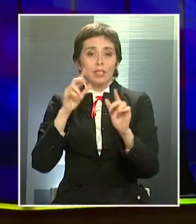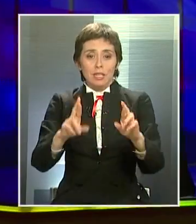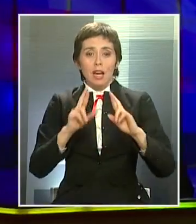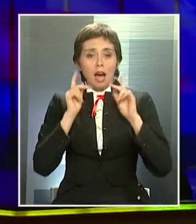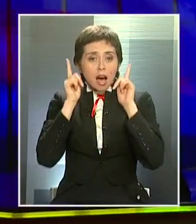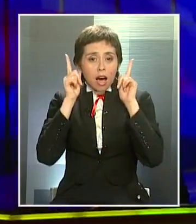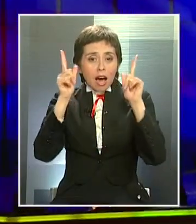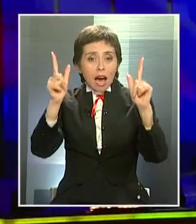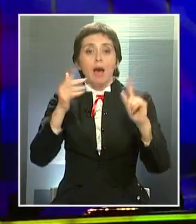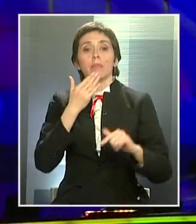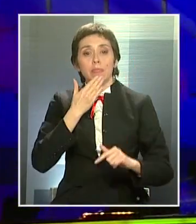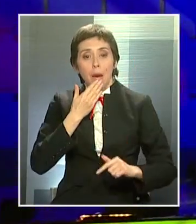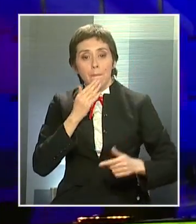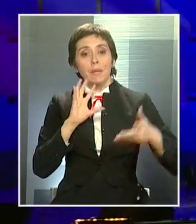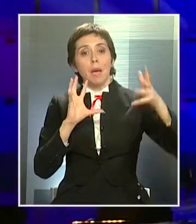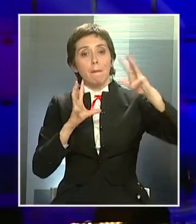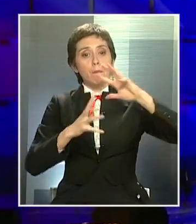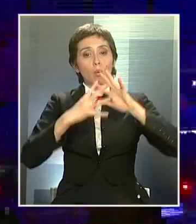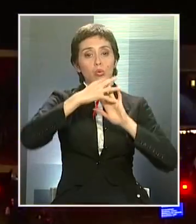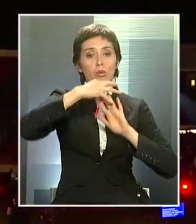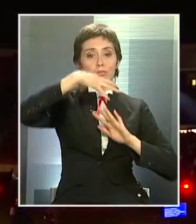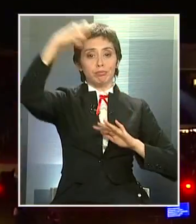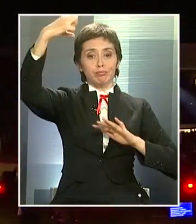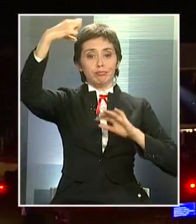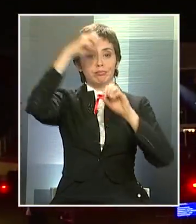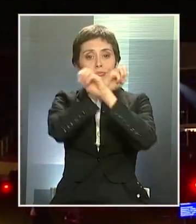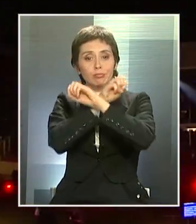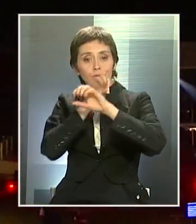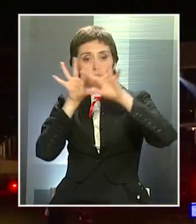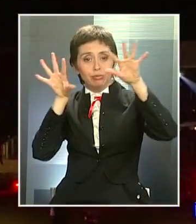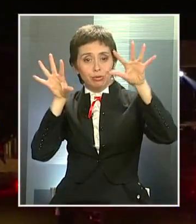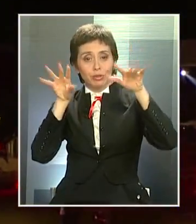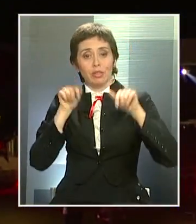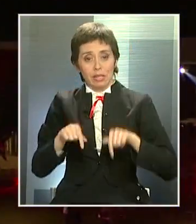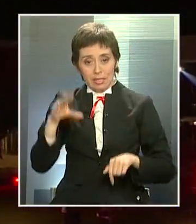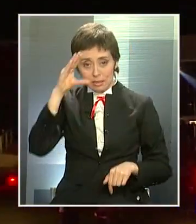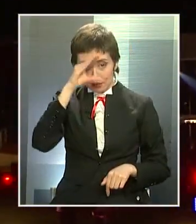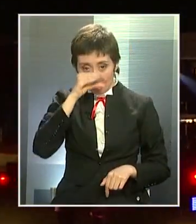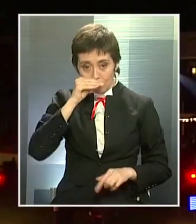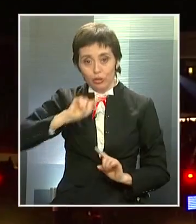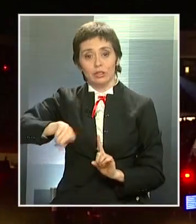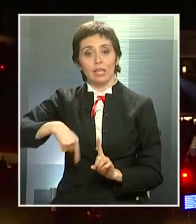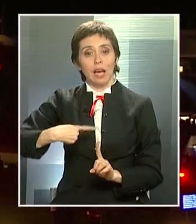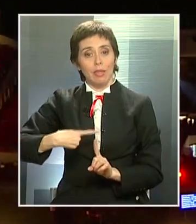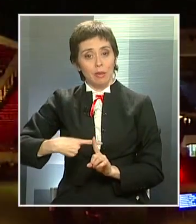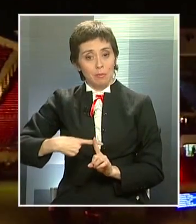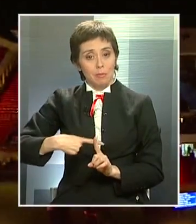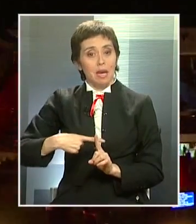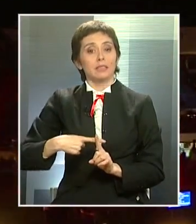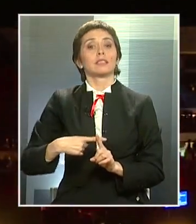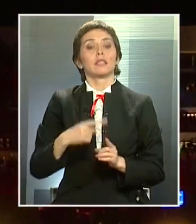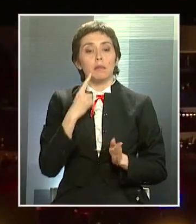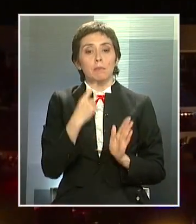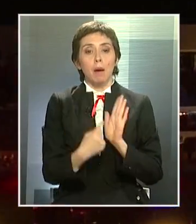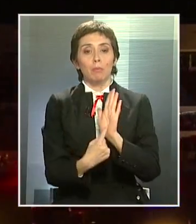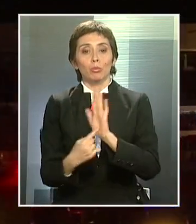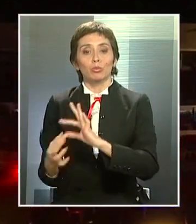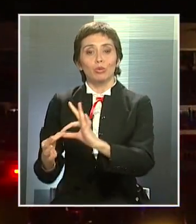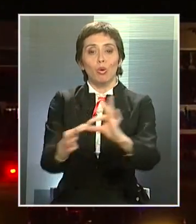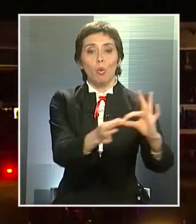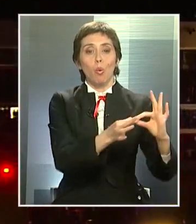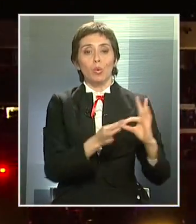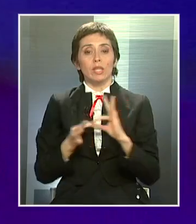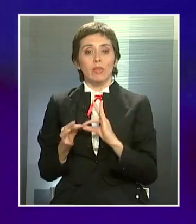y al mundo a través del satélite. Esta noche, además, como símbolo de unidad